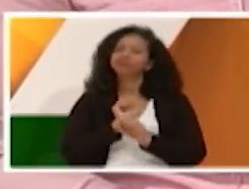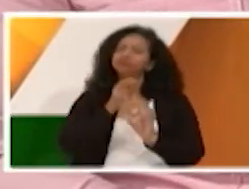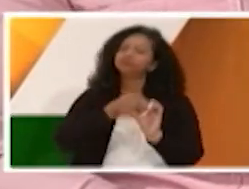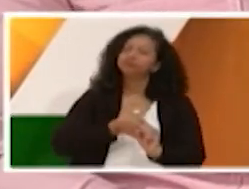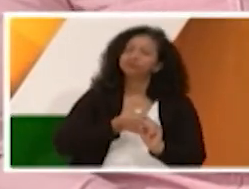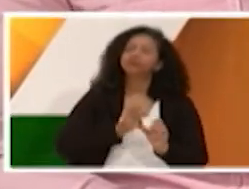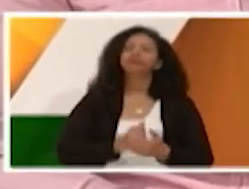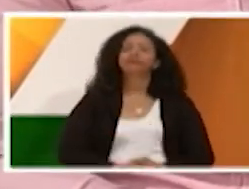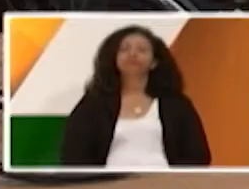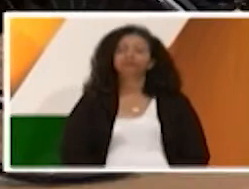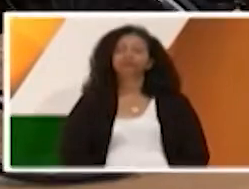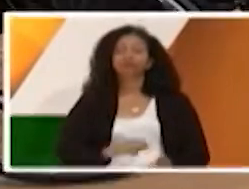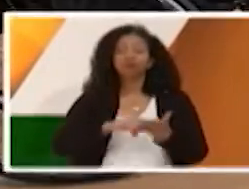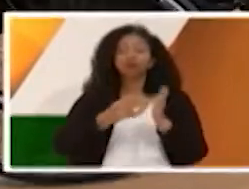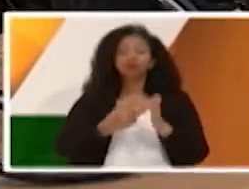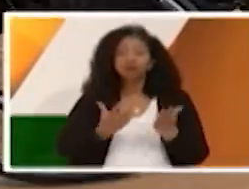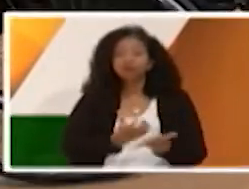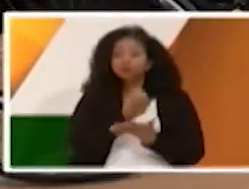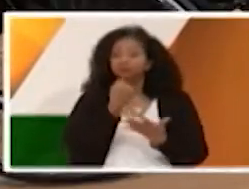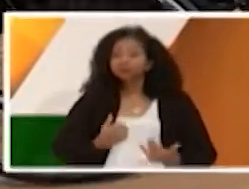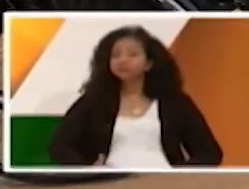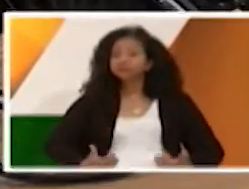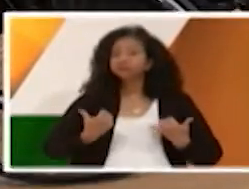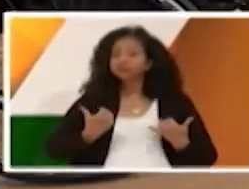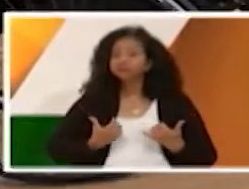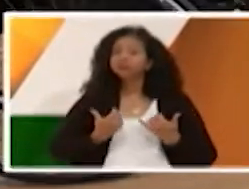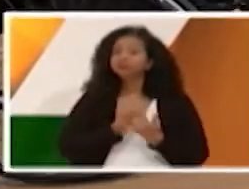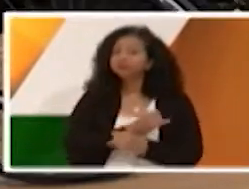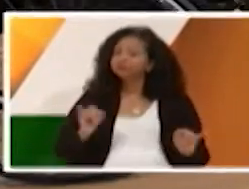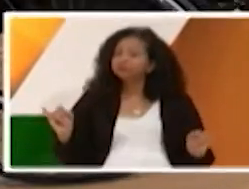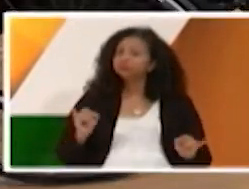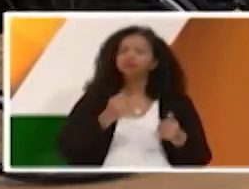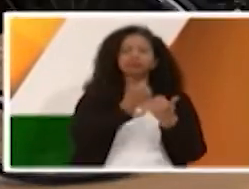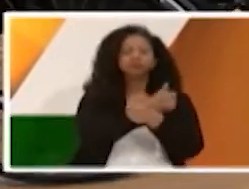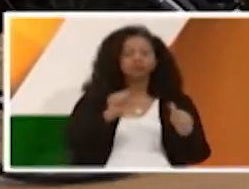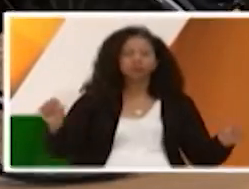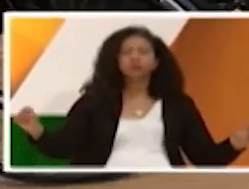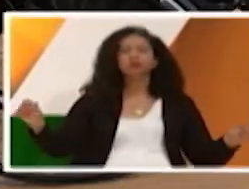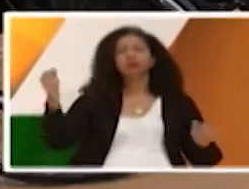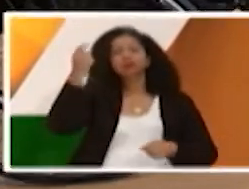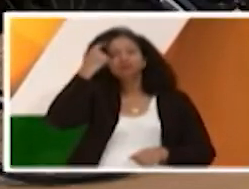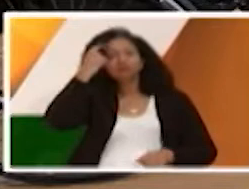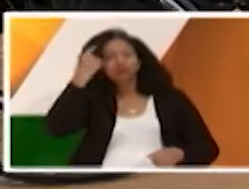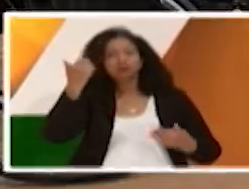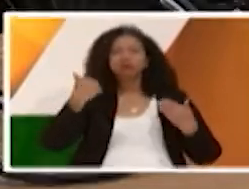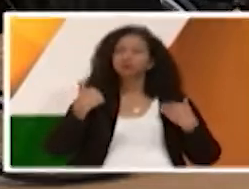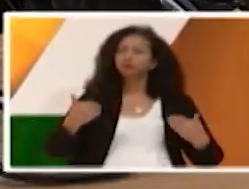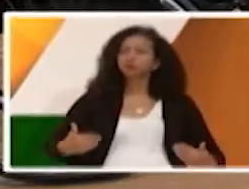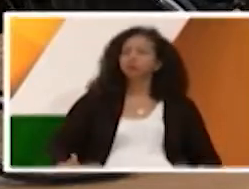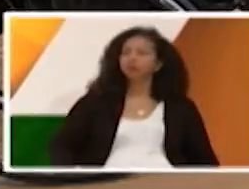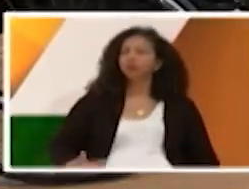O sea, que adquiere independencia en todos los sentidos. En todos los sentidos. No solo independencia física, sino también emocional,